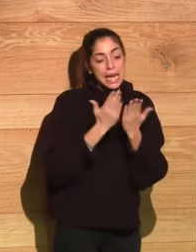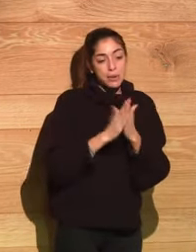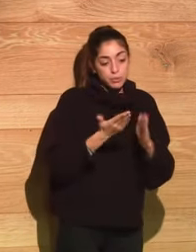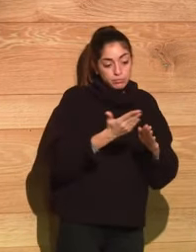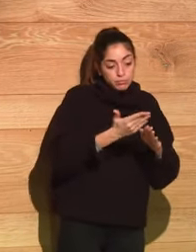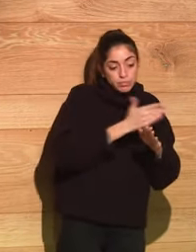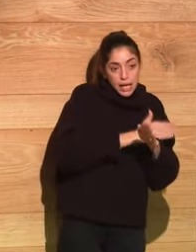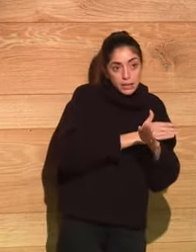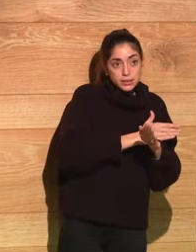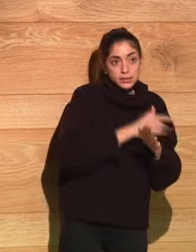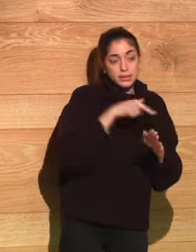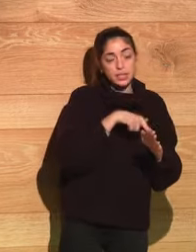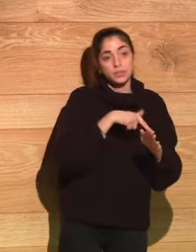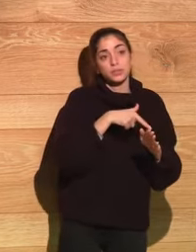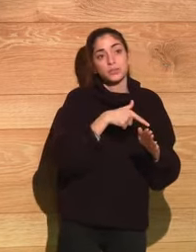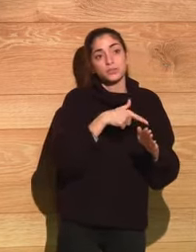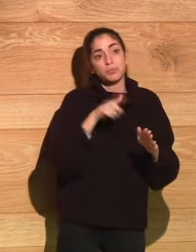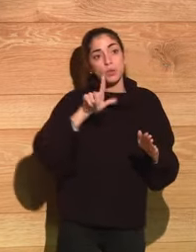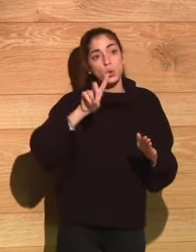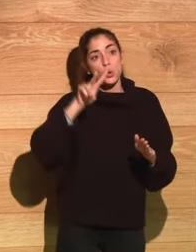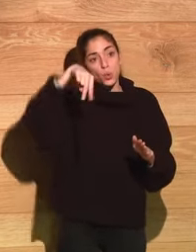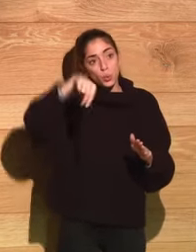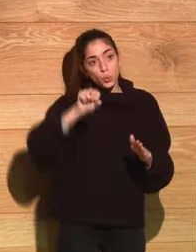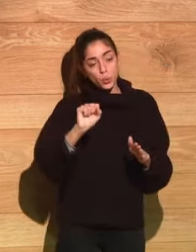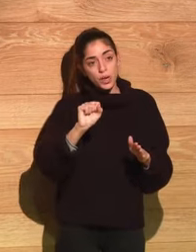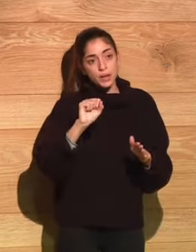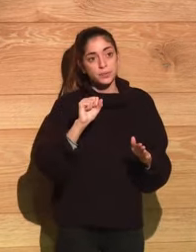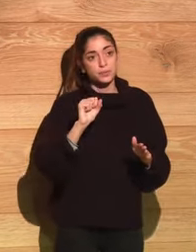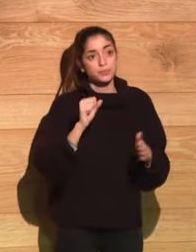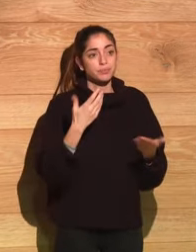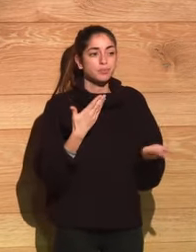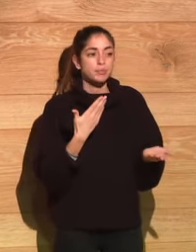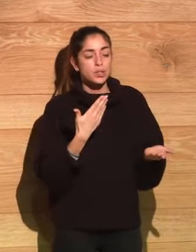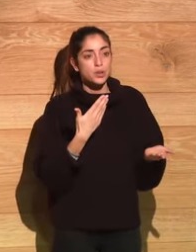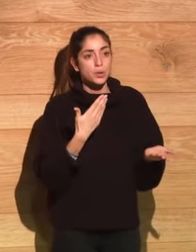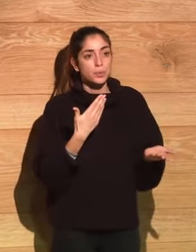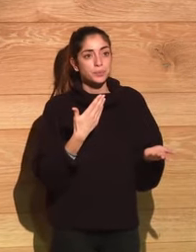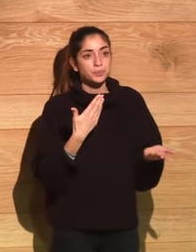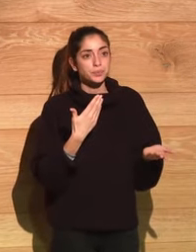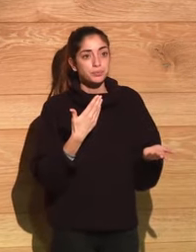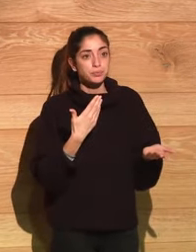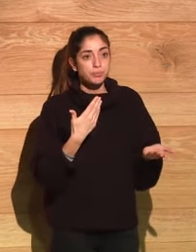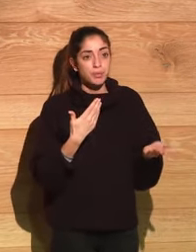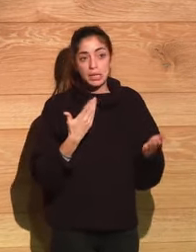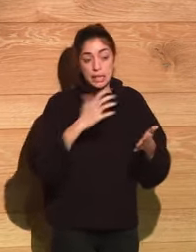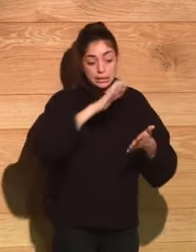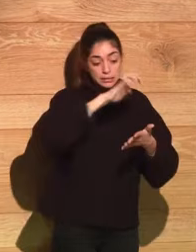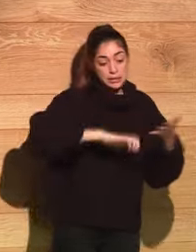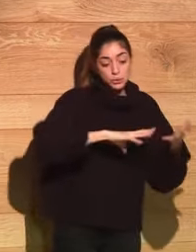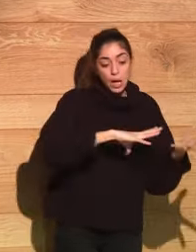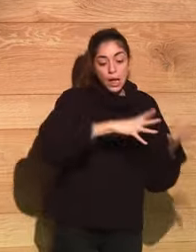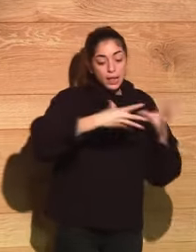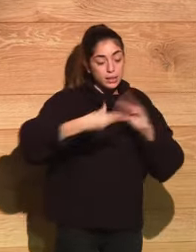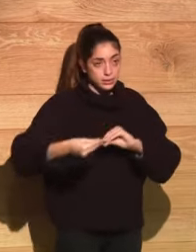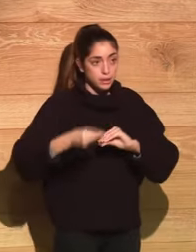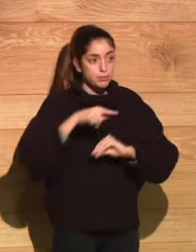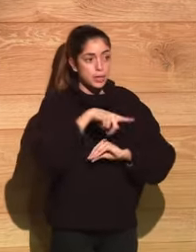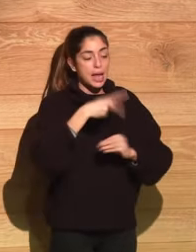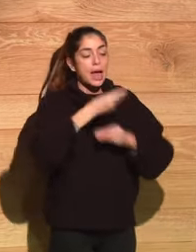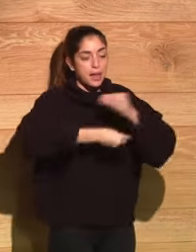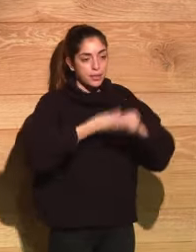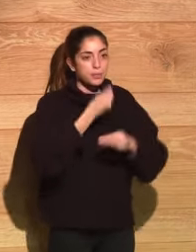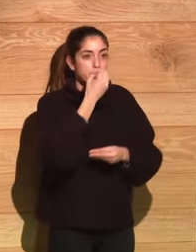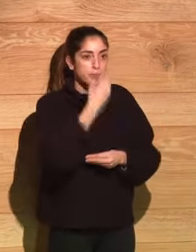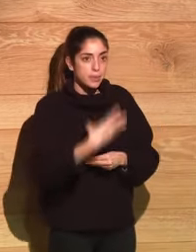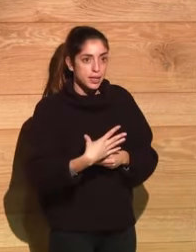acierta de pleno con las pretensiones y con los propósitos. O sea, ella tenía que enfrentarse al texto y lo que ha hecho muy bien en la tradición pues de